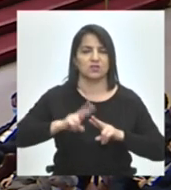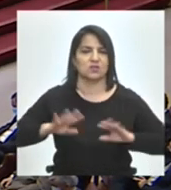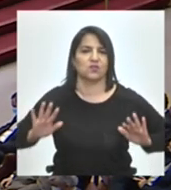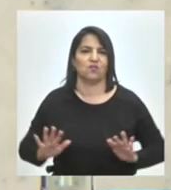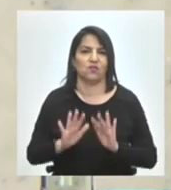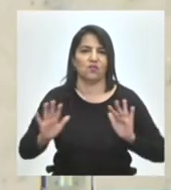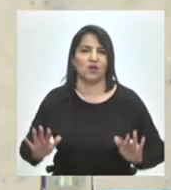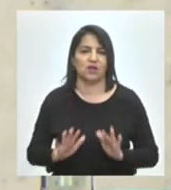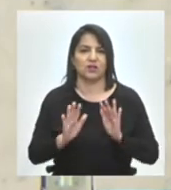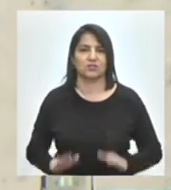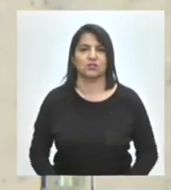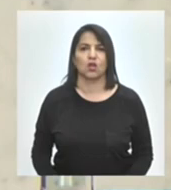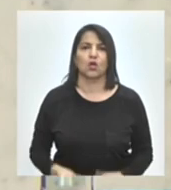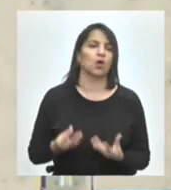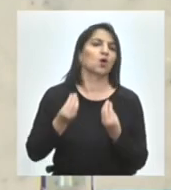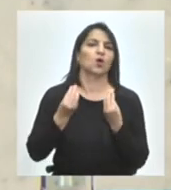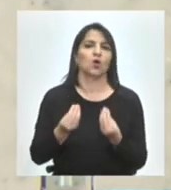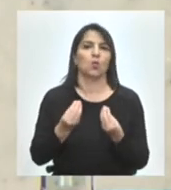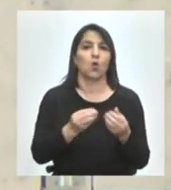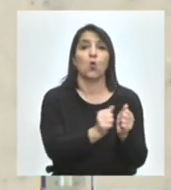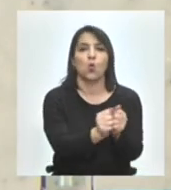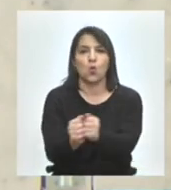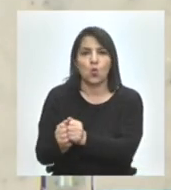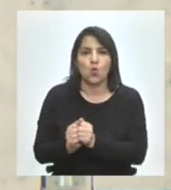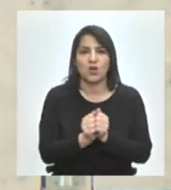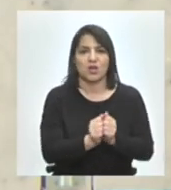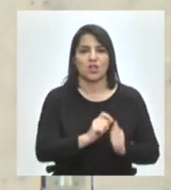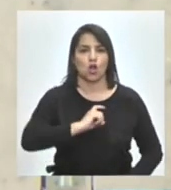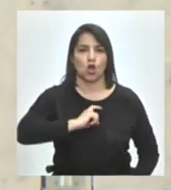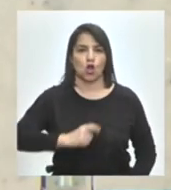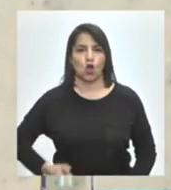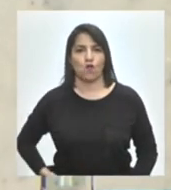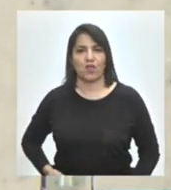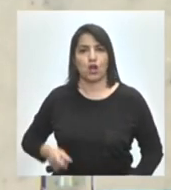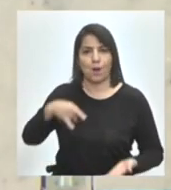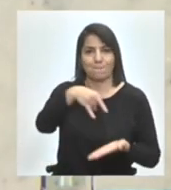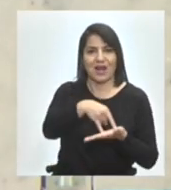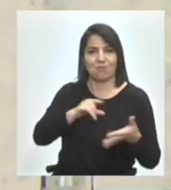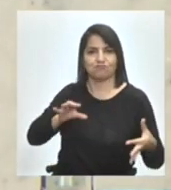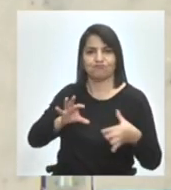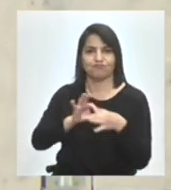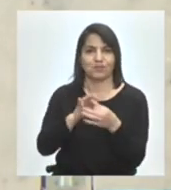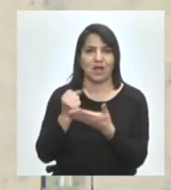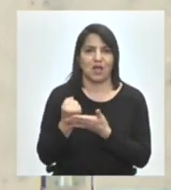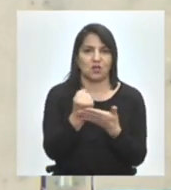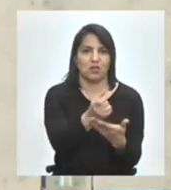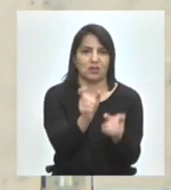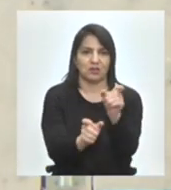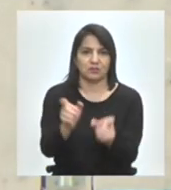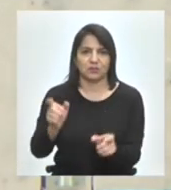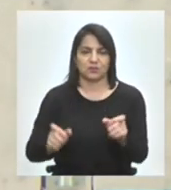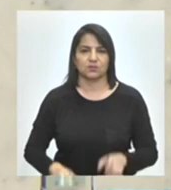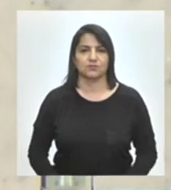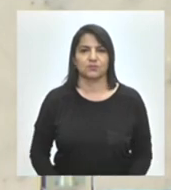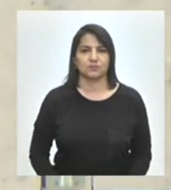esfuerzos de manera mancomunada entre el Gobierno y el Parlamento para ayudar a la población,